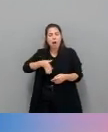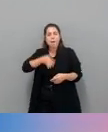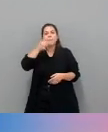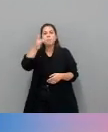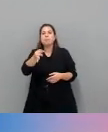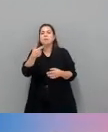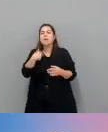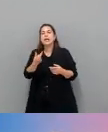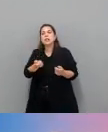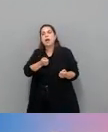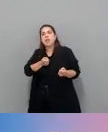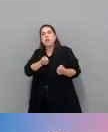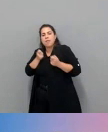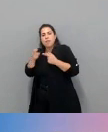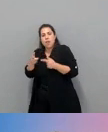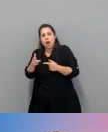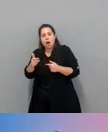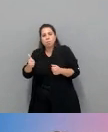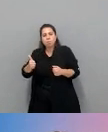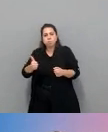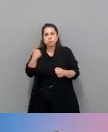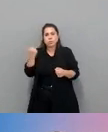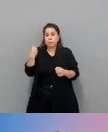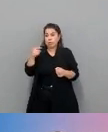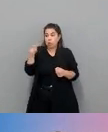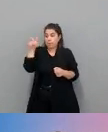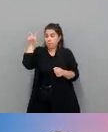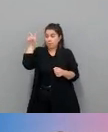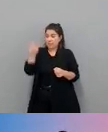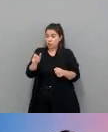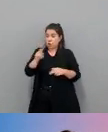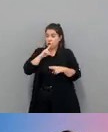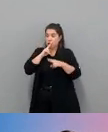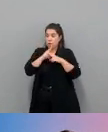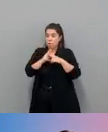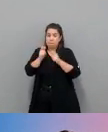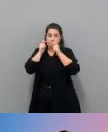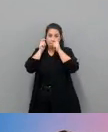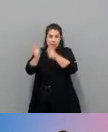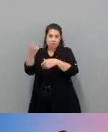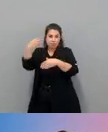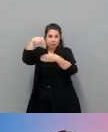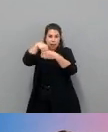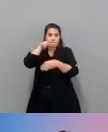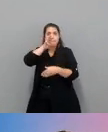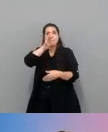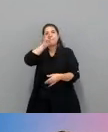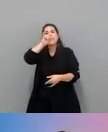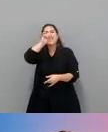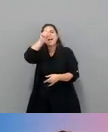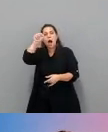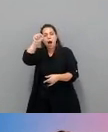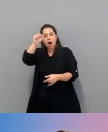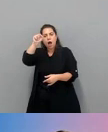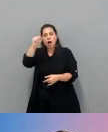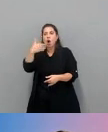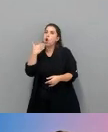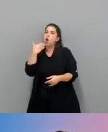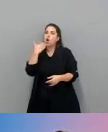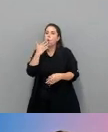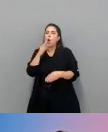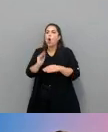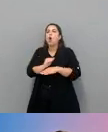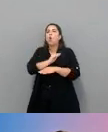la posibilidad de a la persona que se nombra en ese PIA, recordad, en ese PIA, como